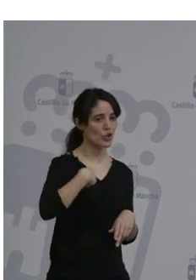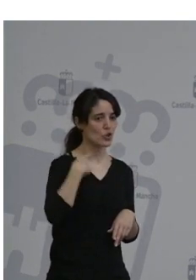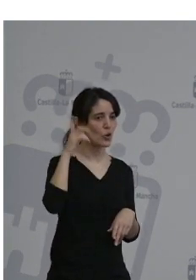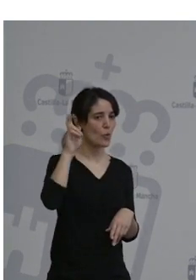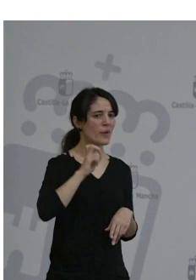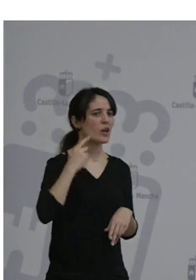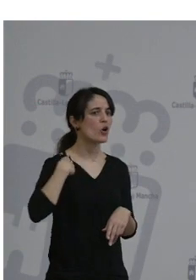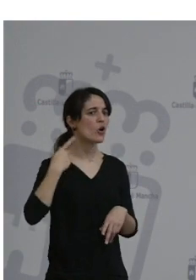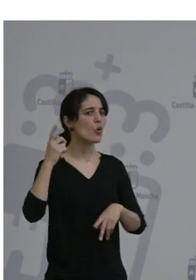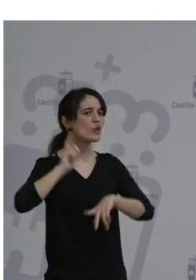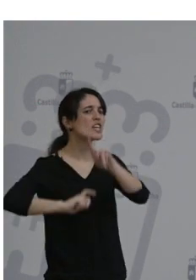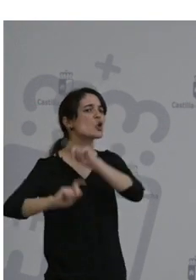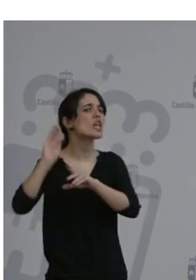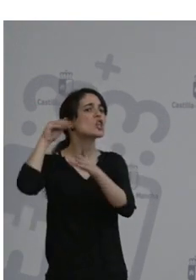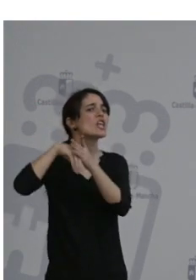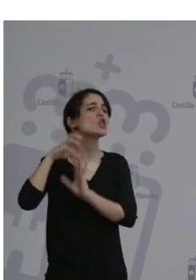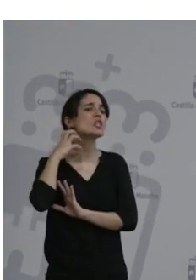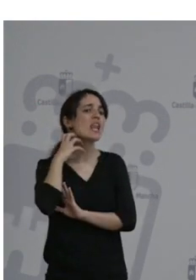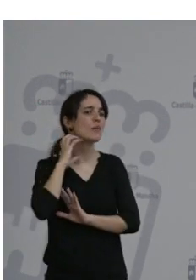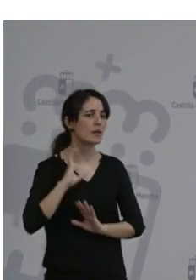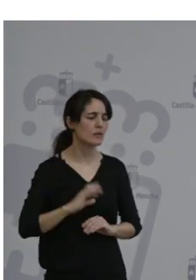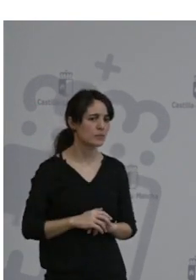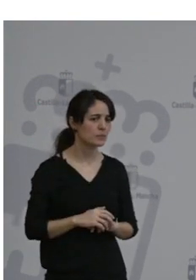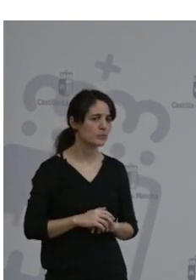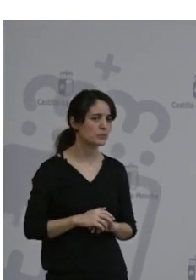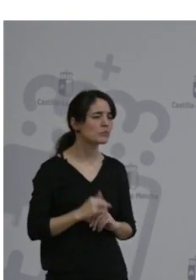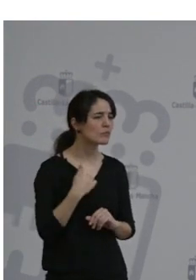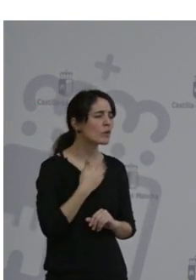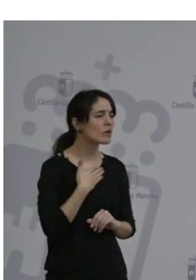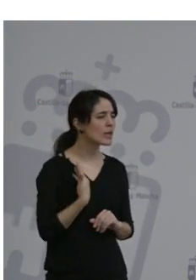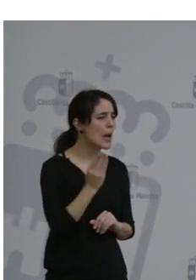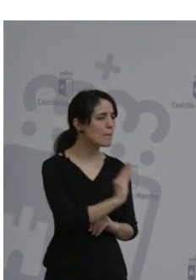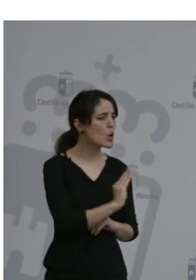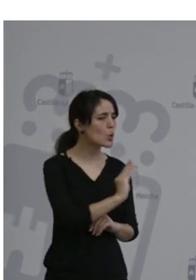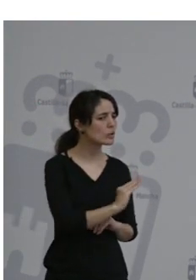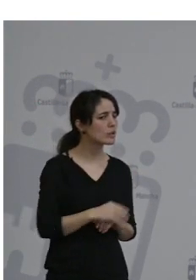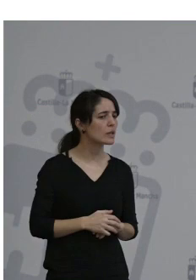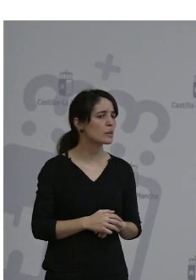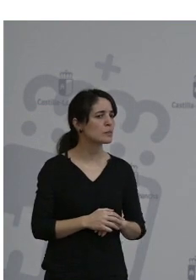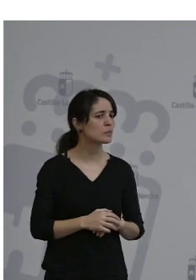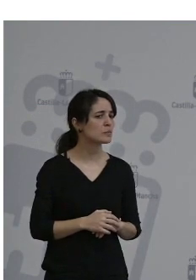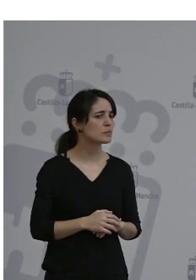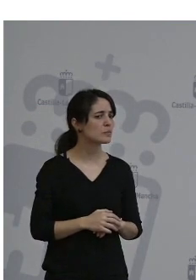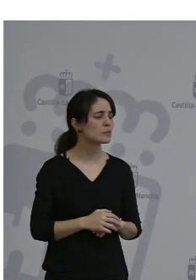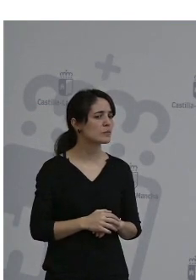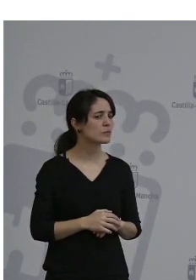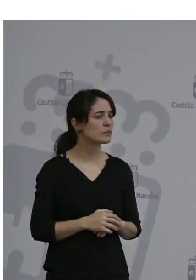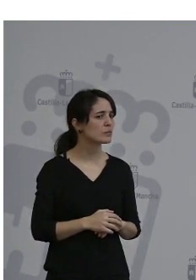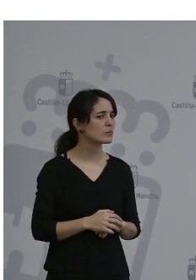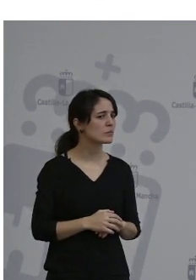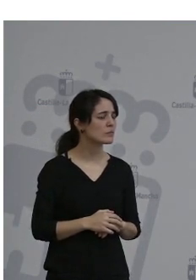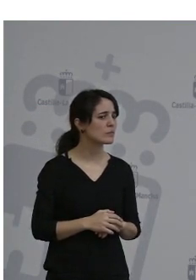asociación de Trabajo de la Reina, y quería preguntar sobre, ahí se ha estado